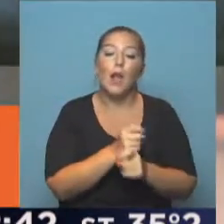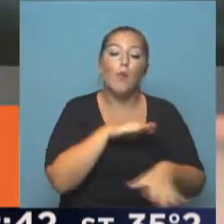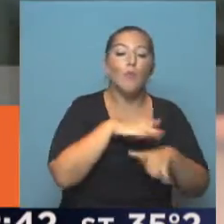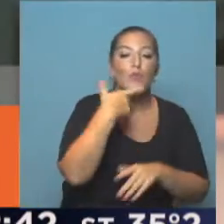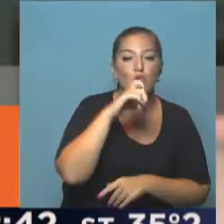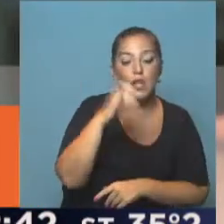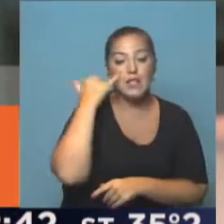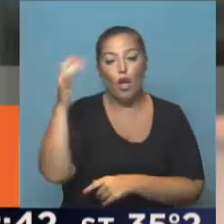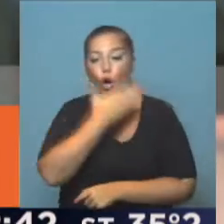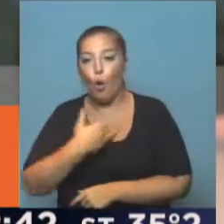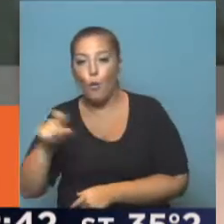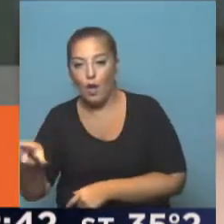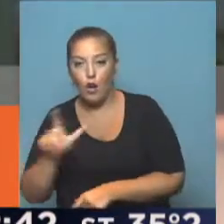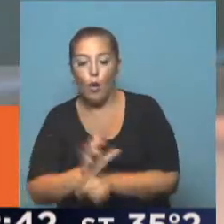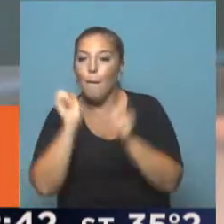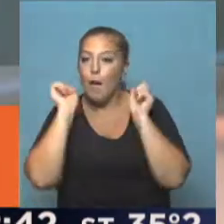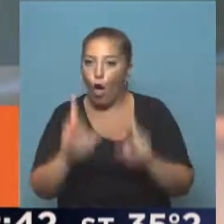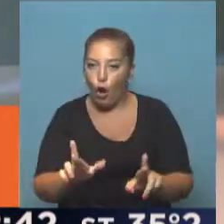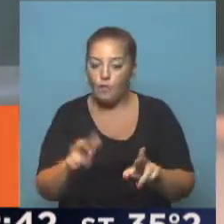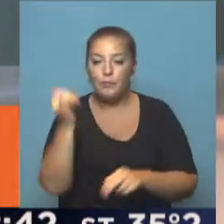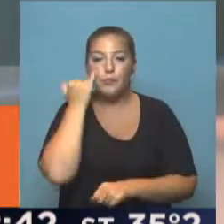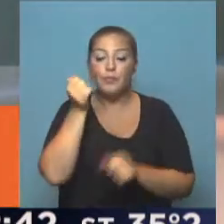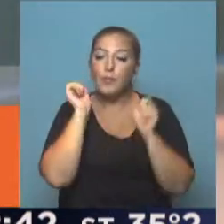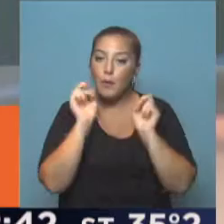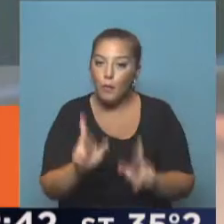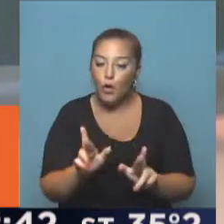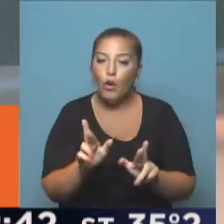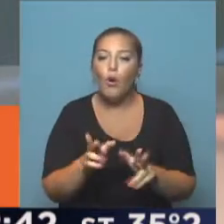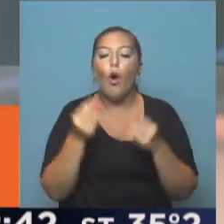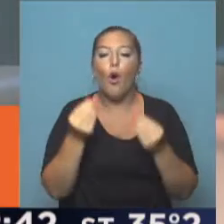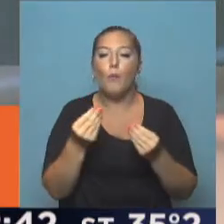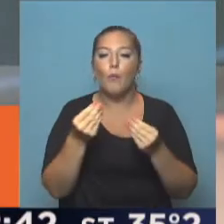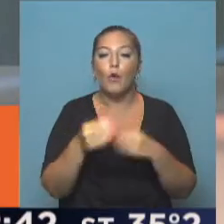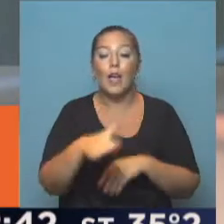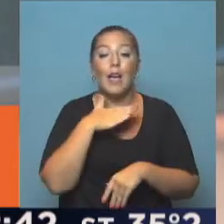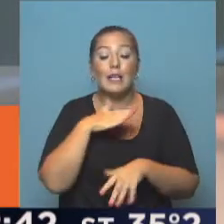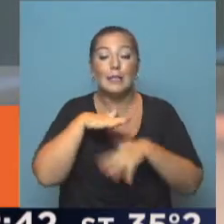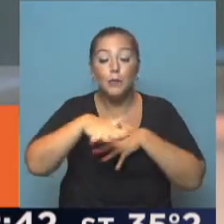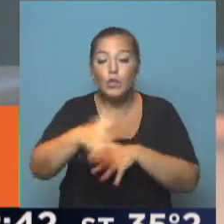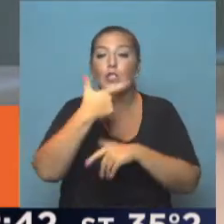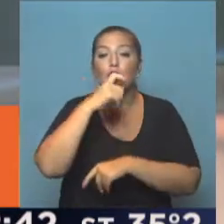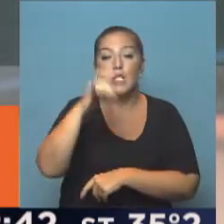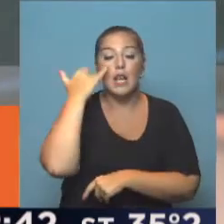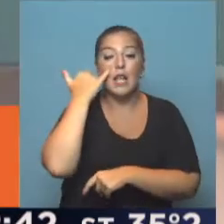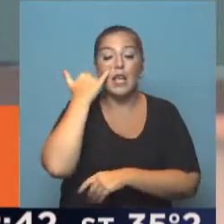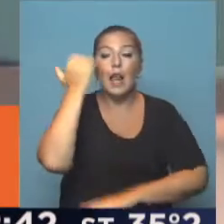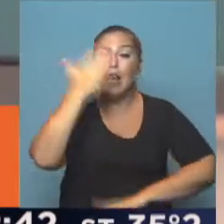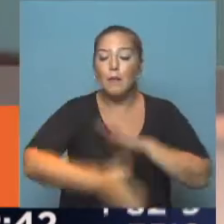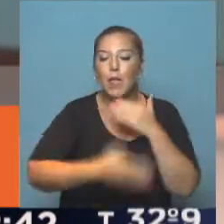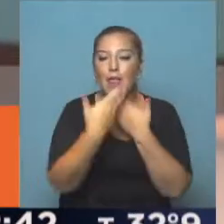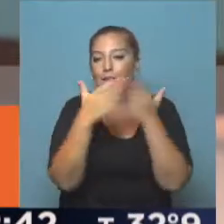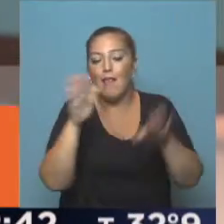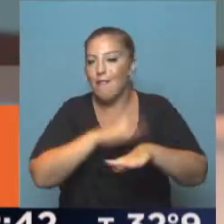sociales y gobierno se han acentuado. Y se han acentuado de manera tal que la criminalización de la protesta social y la restricción de